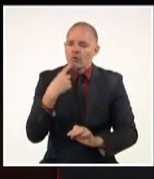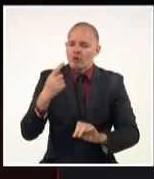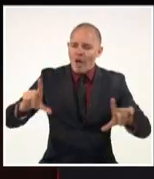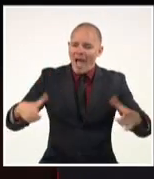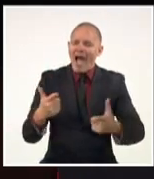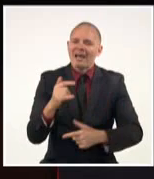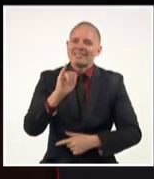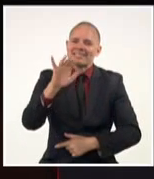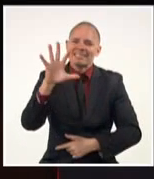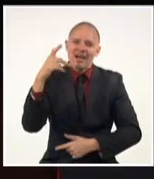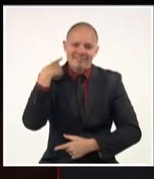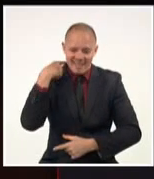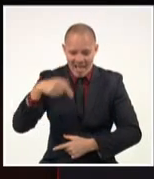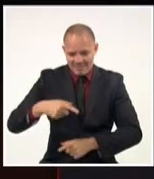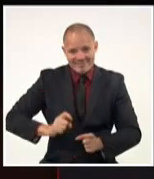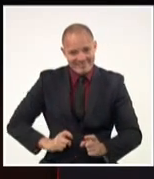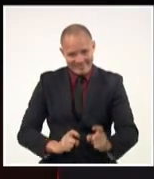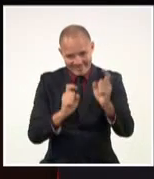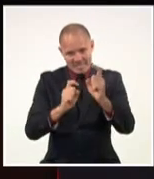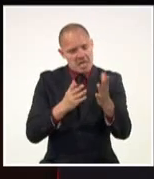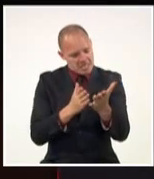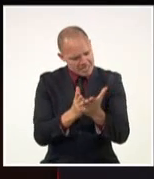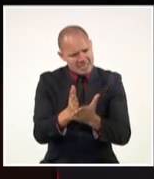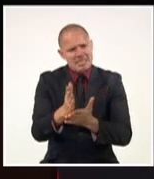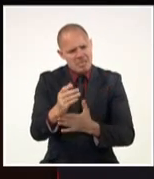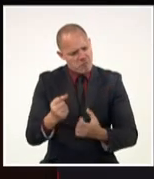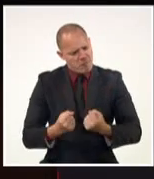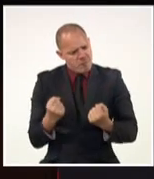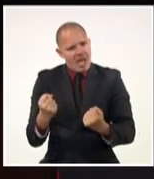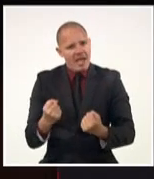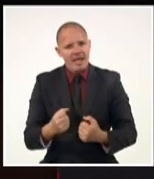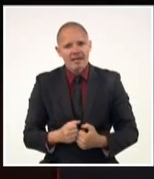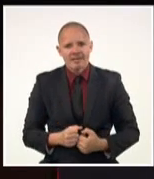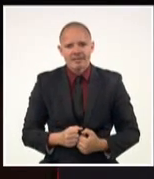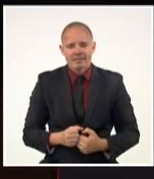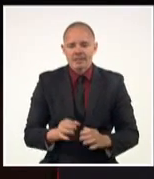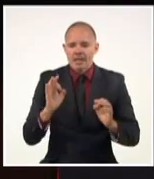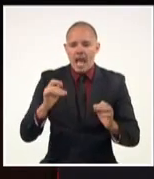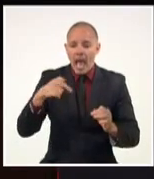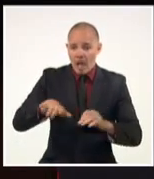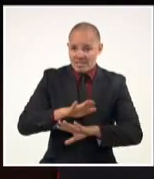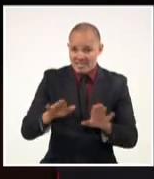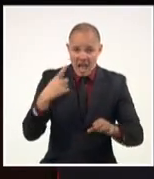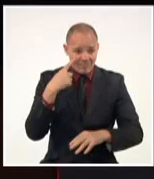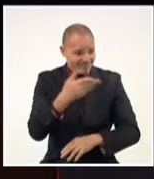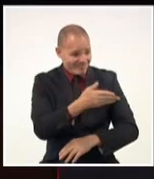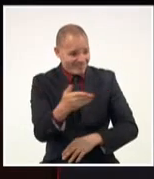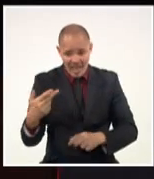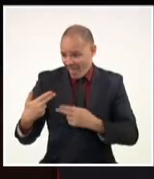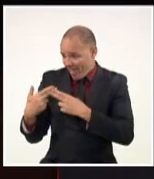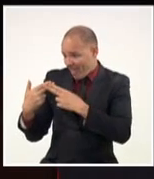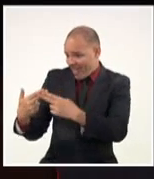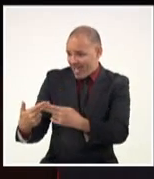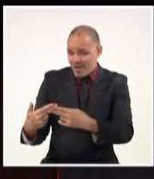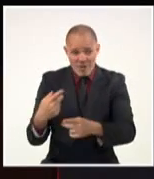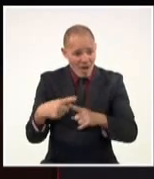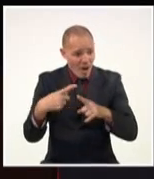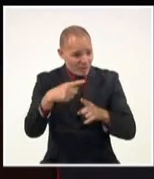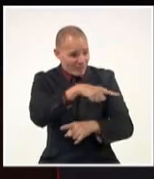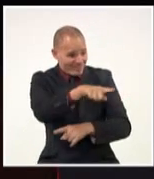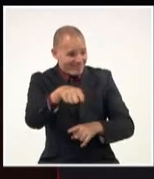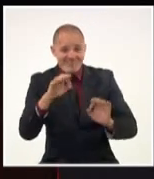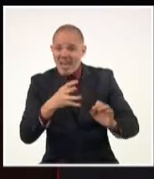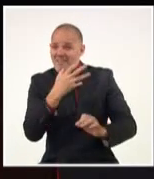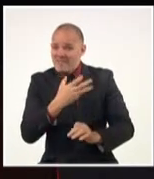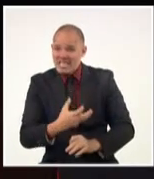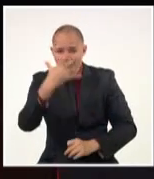nuevas y desafiantes metas. La entrega absoluta de los próceres y sus continuadores de la generación del